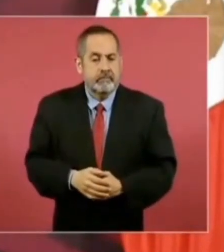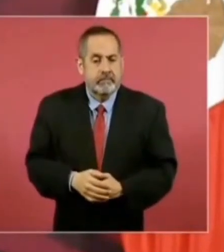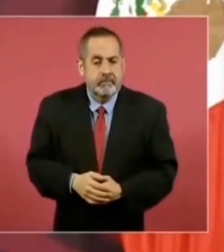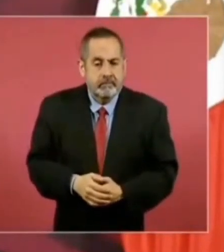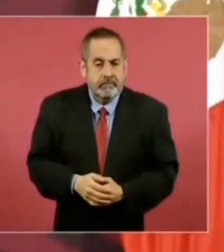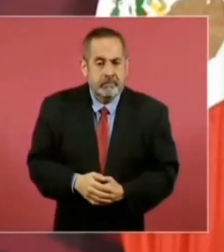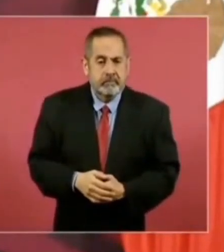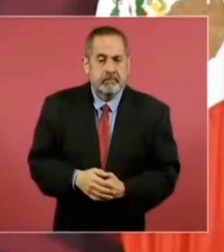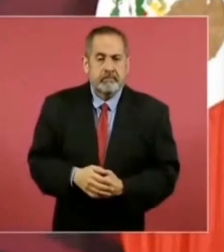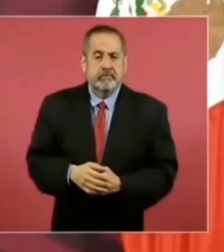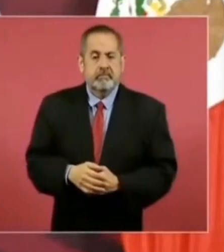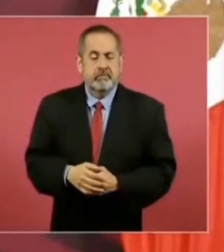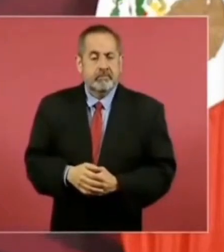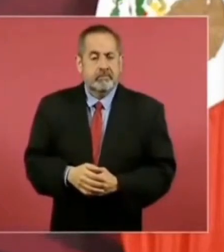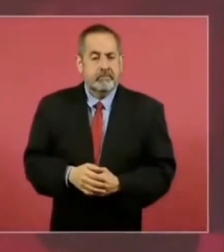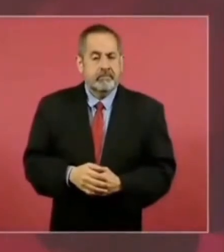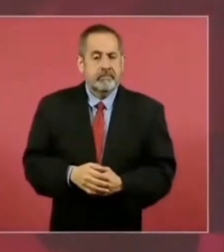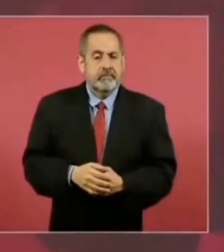azota